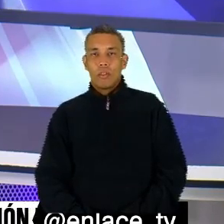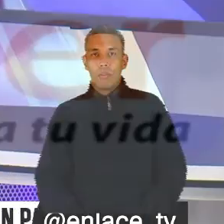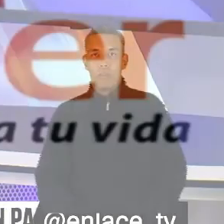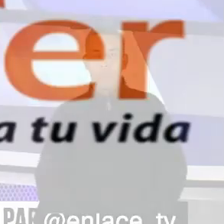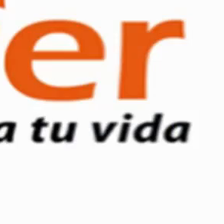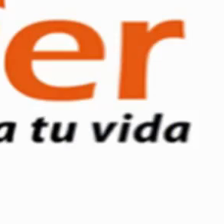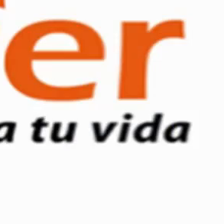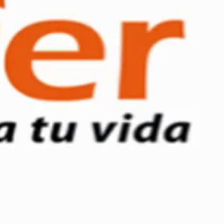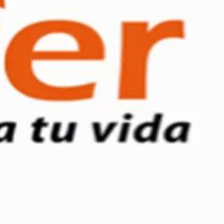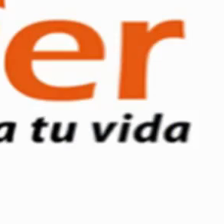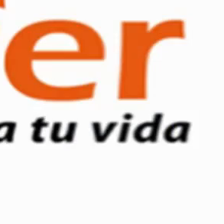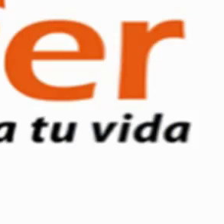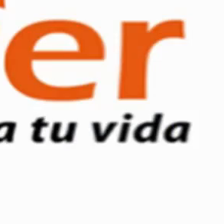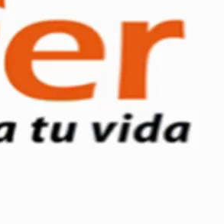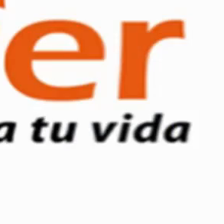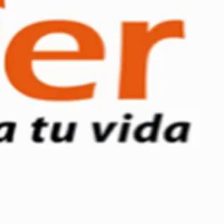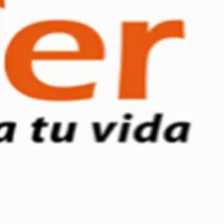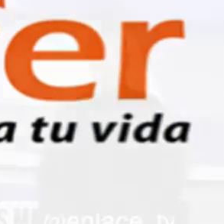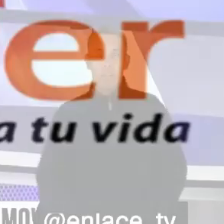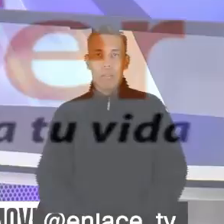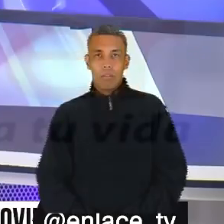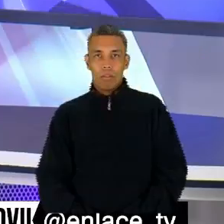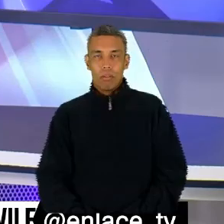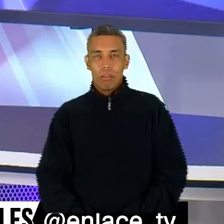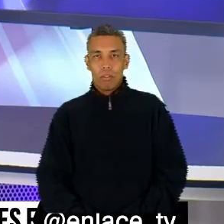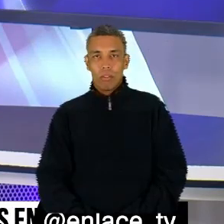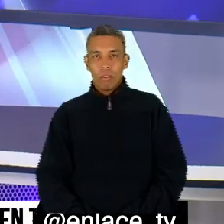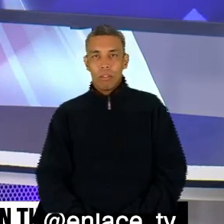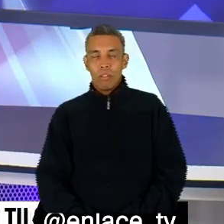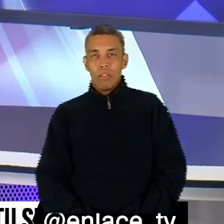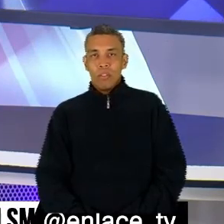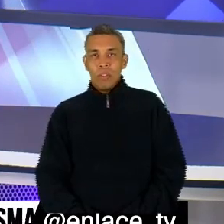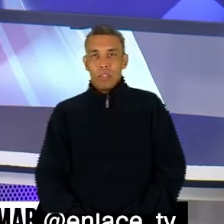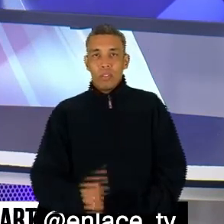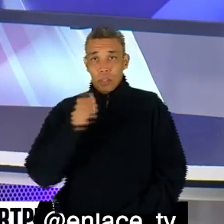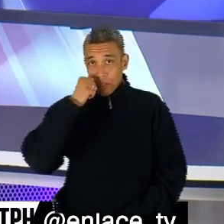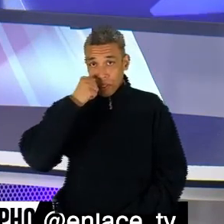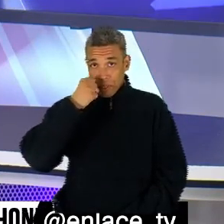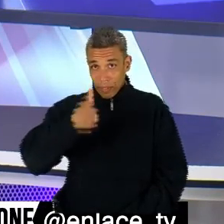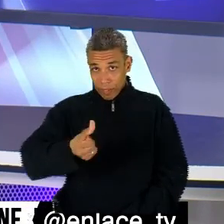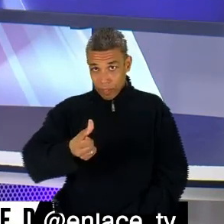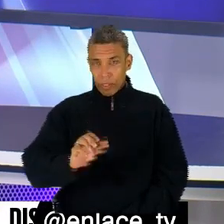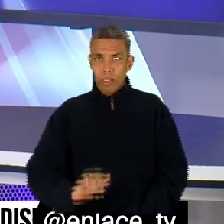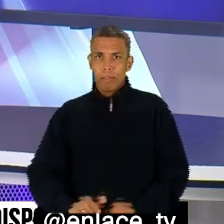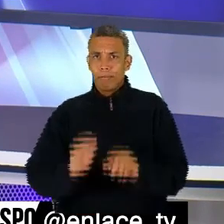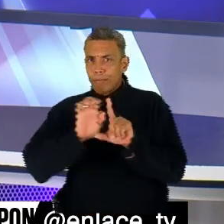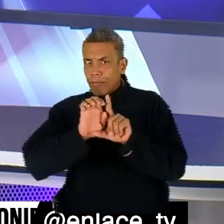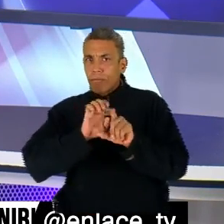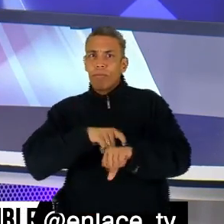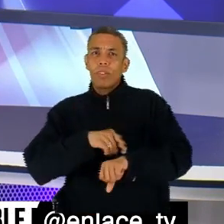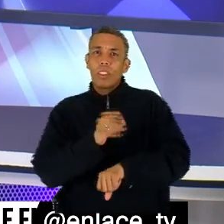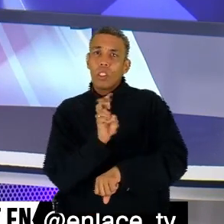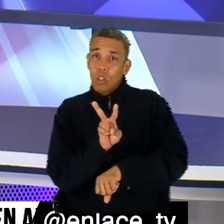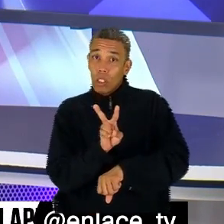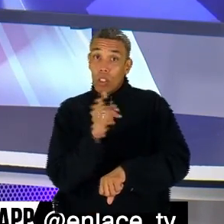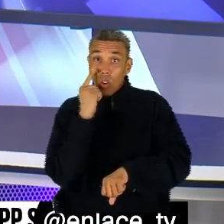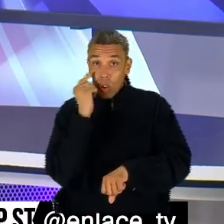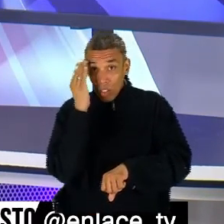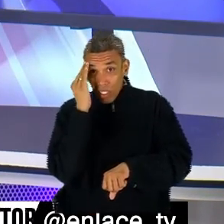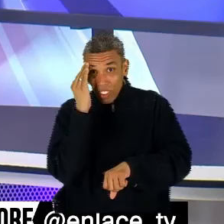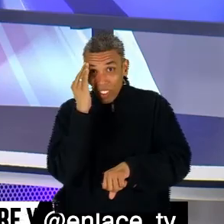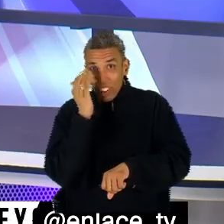Electrofer, ilumina tu vida. Nos vemos mañana en una emisión más de Enlace Noticias al Mediodía, no sin antes recordarle nuestra